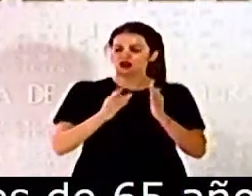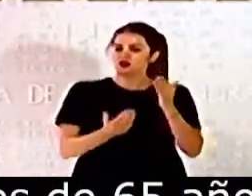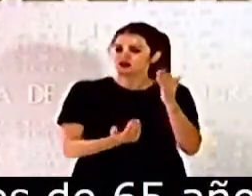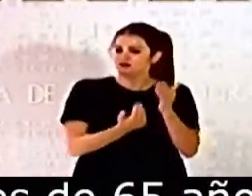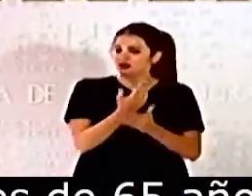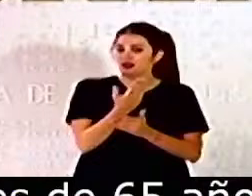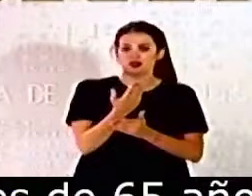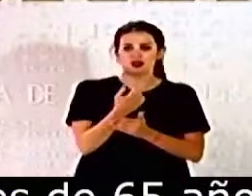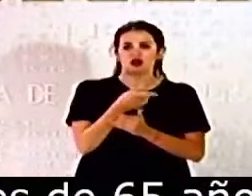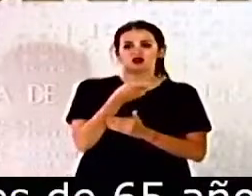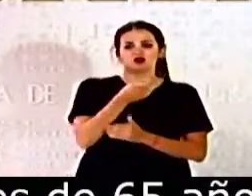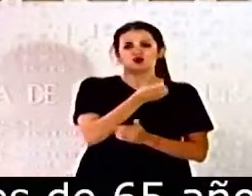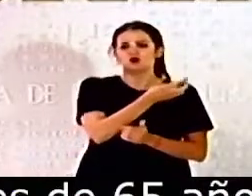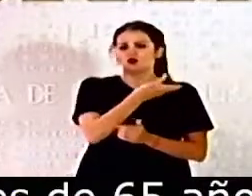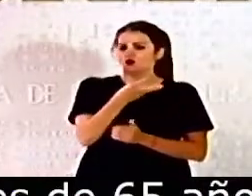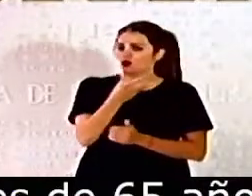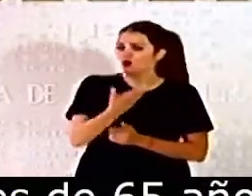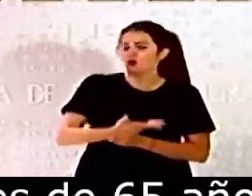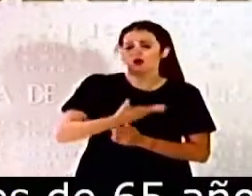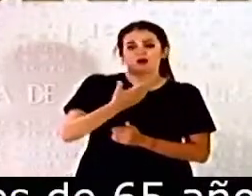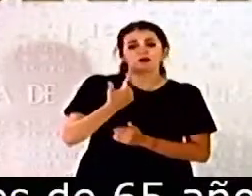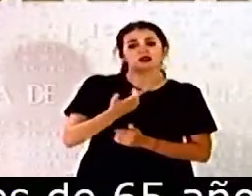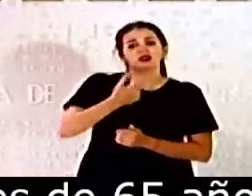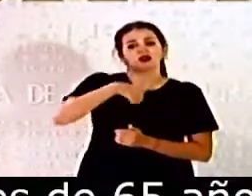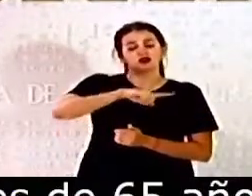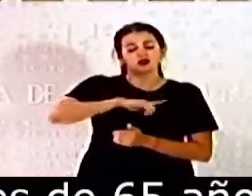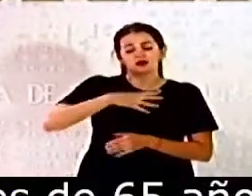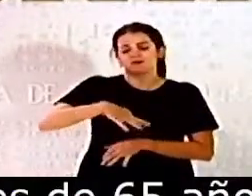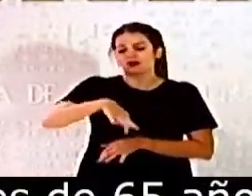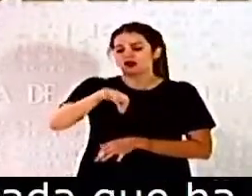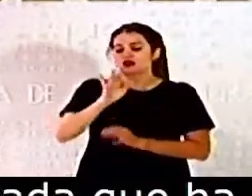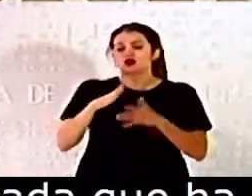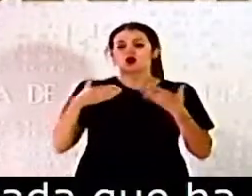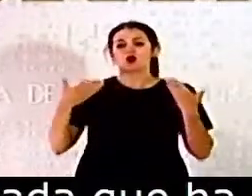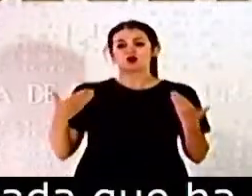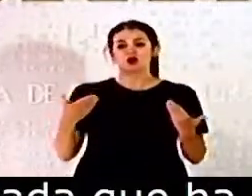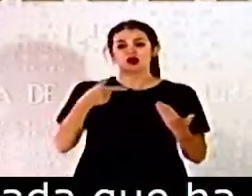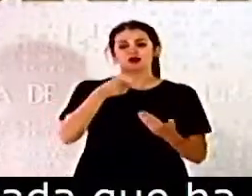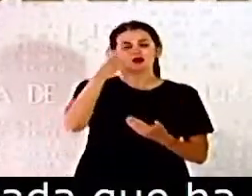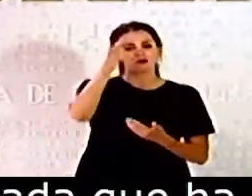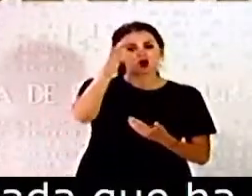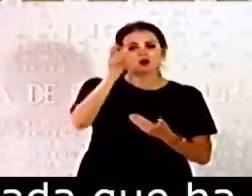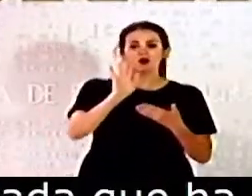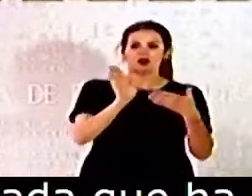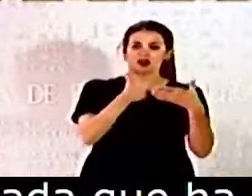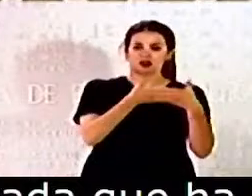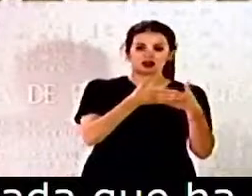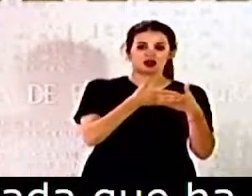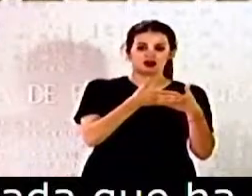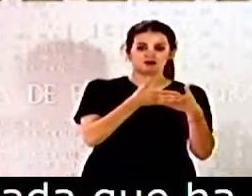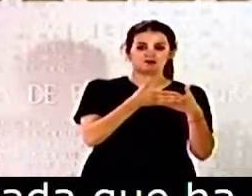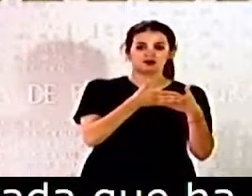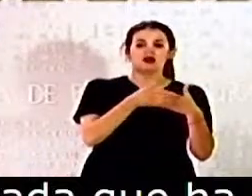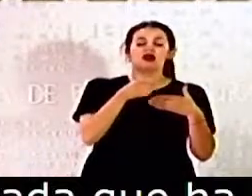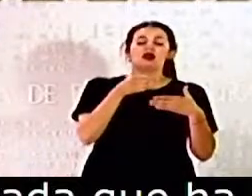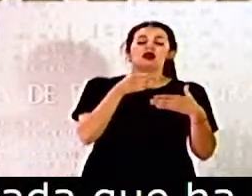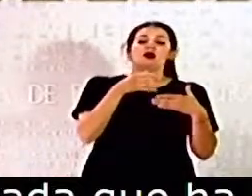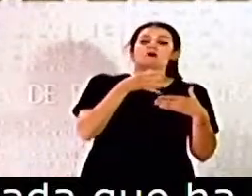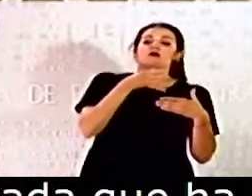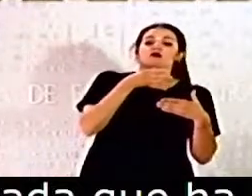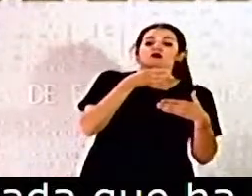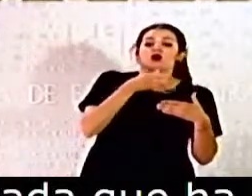elevada que nos ha hecho tomar la decisión de solicitar el cierre perimetral de este municipio